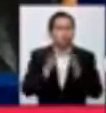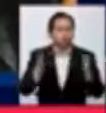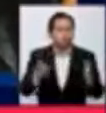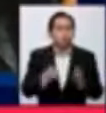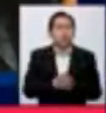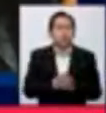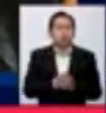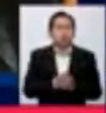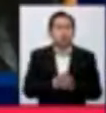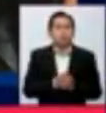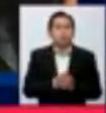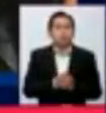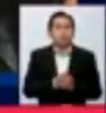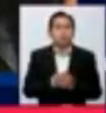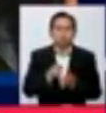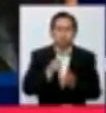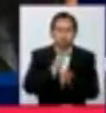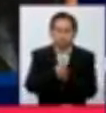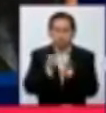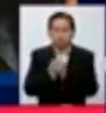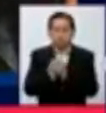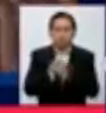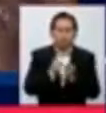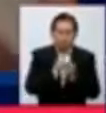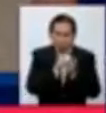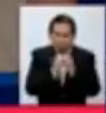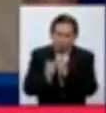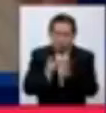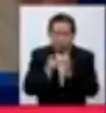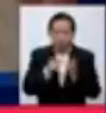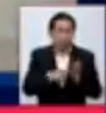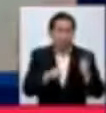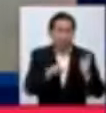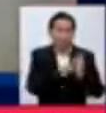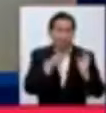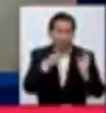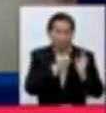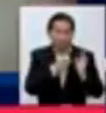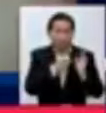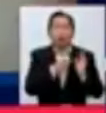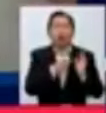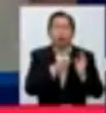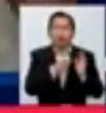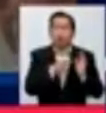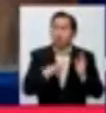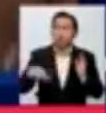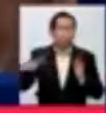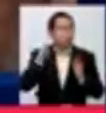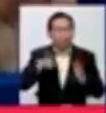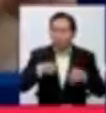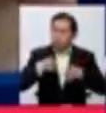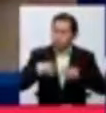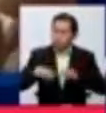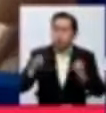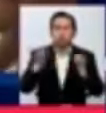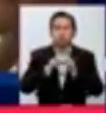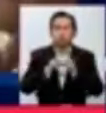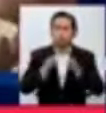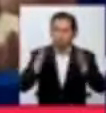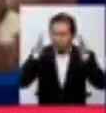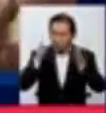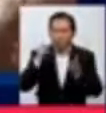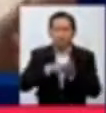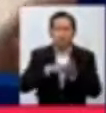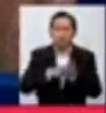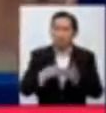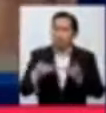estándares. Más allá de la reforma normativa, los ajustes que pueda tener esta 348, hay que continuar y hay que focalizar nuestros esfuerzos